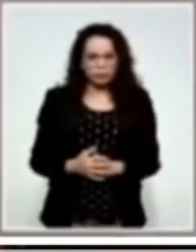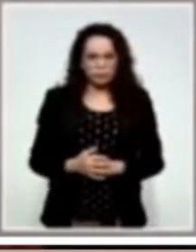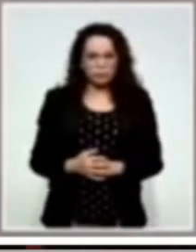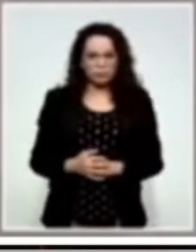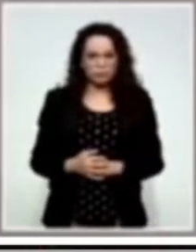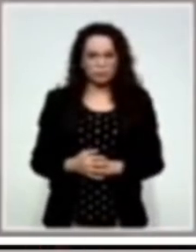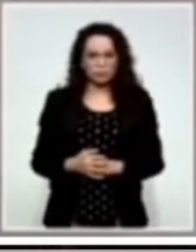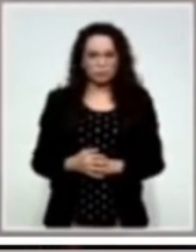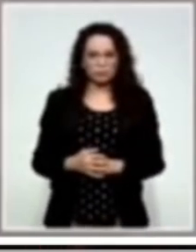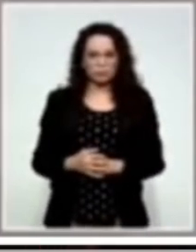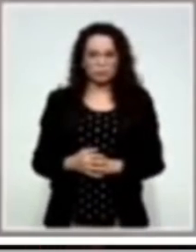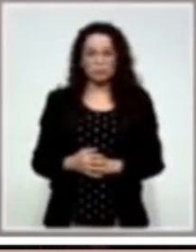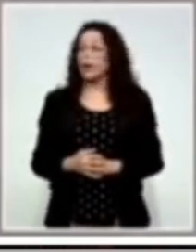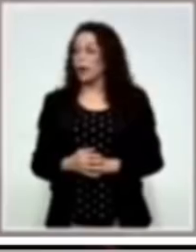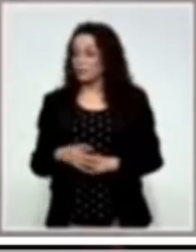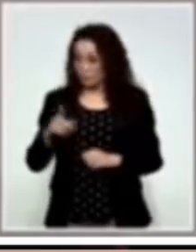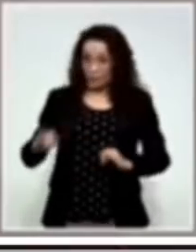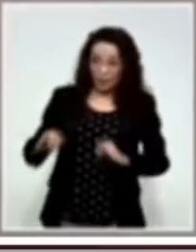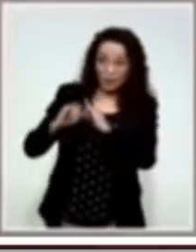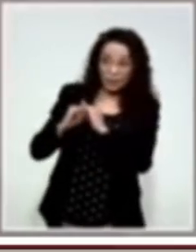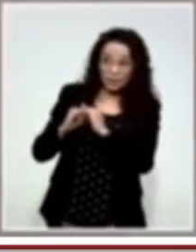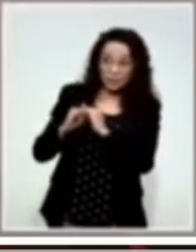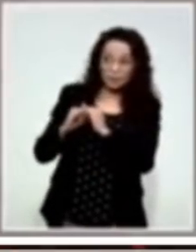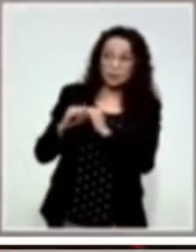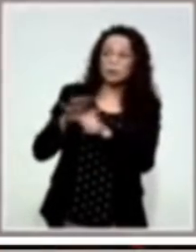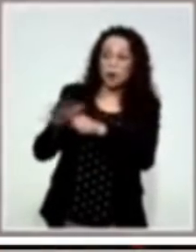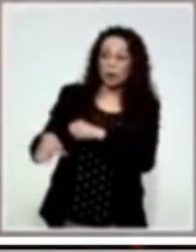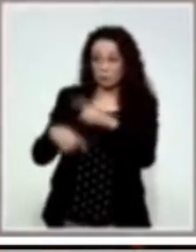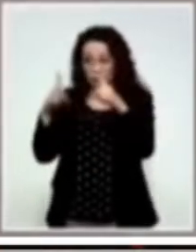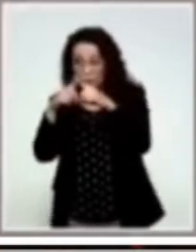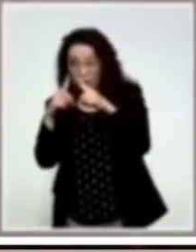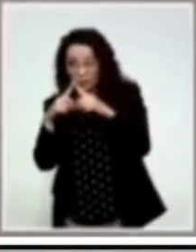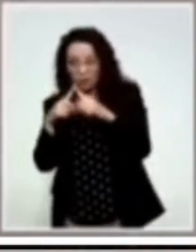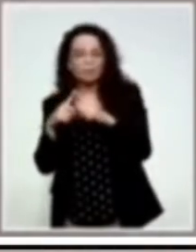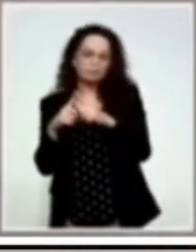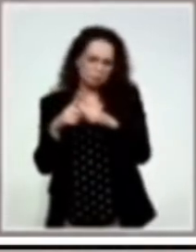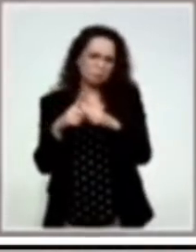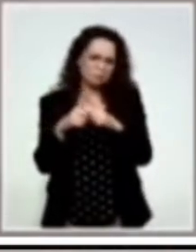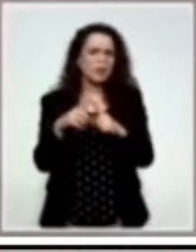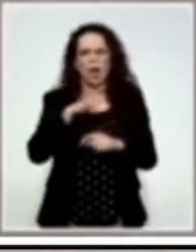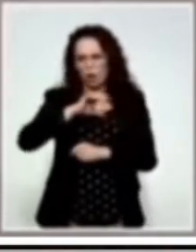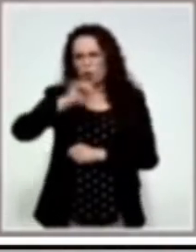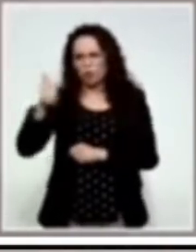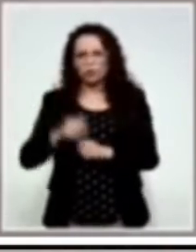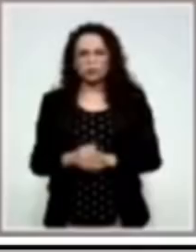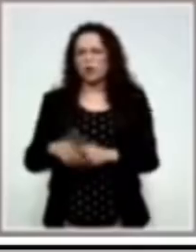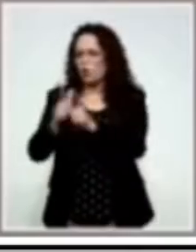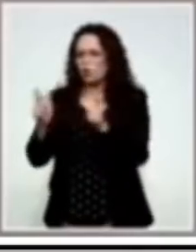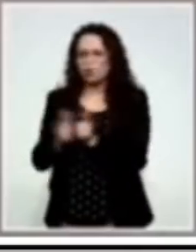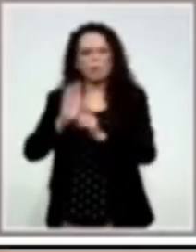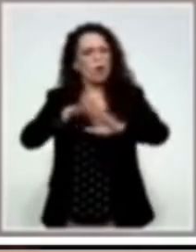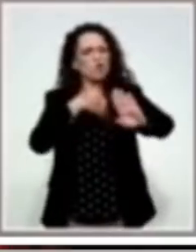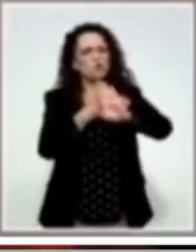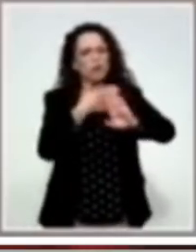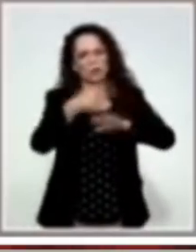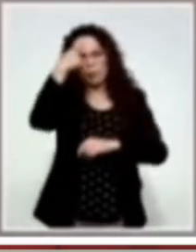Entre otros grupos. Tenemos claro los grupos que están en contra del matrimonio igualitario, de los derechos de las